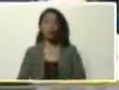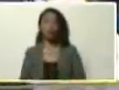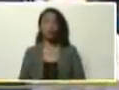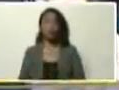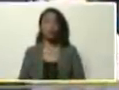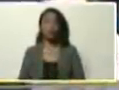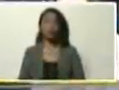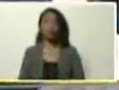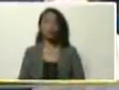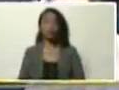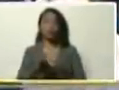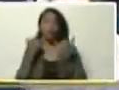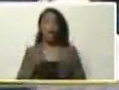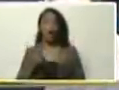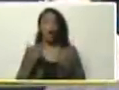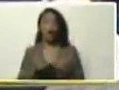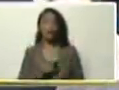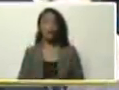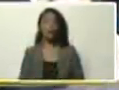Ahora,